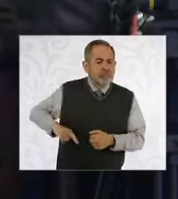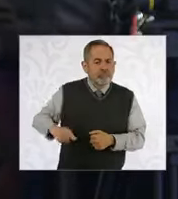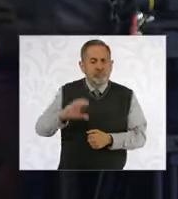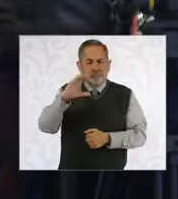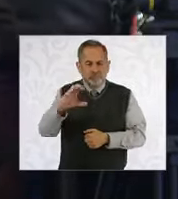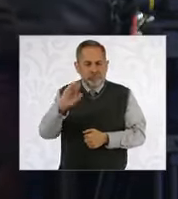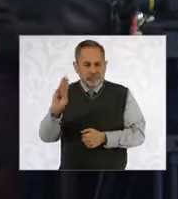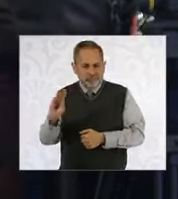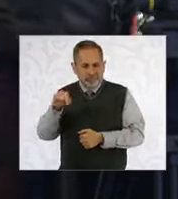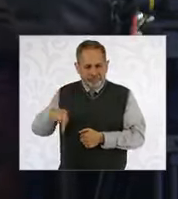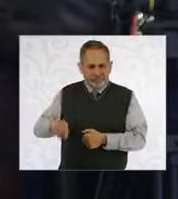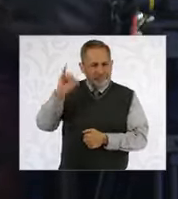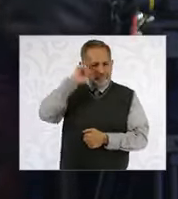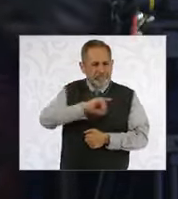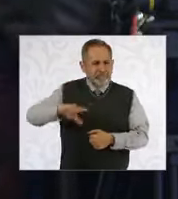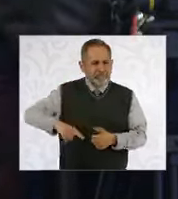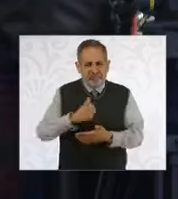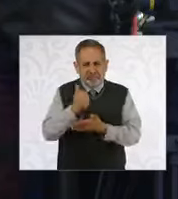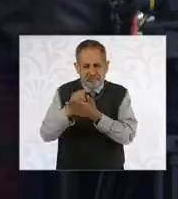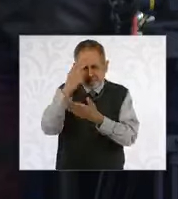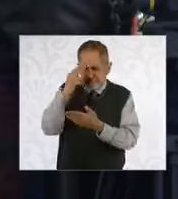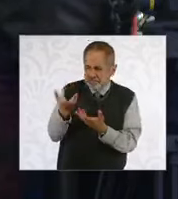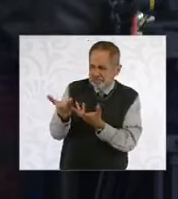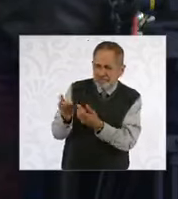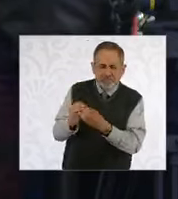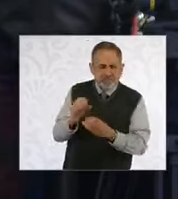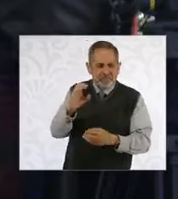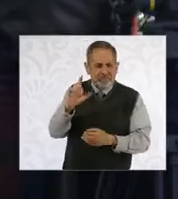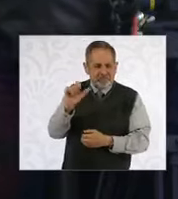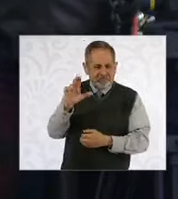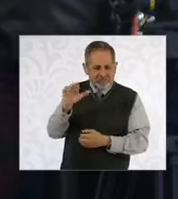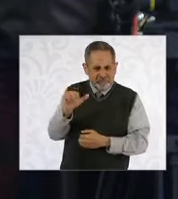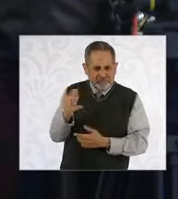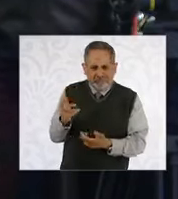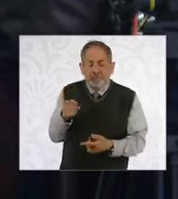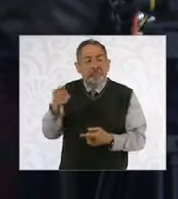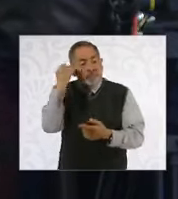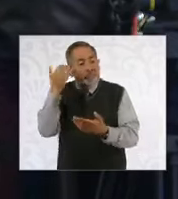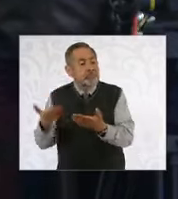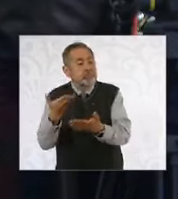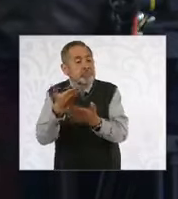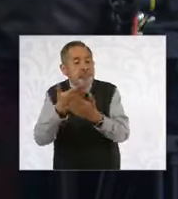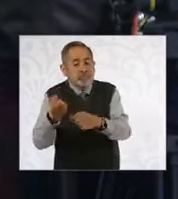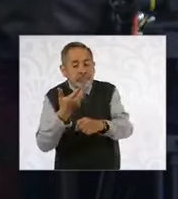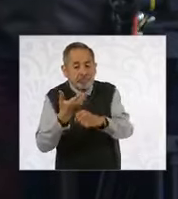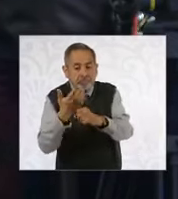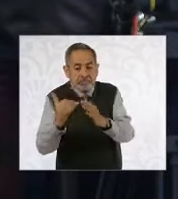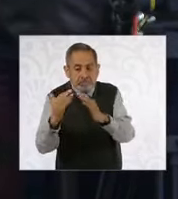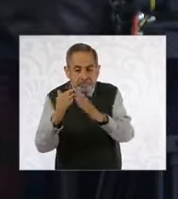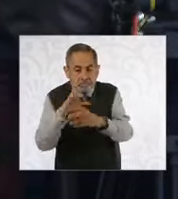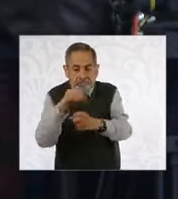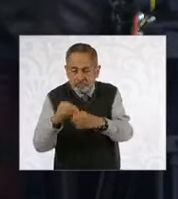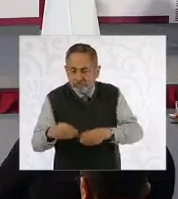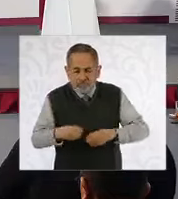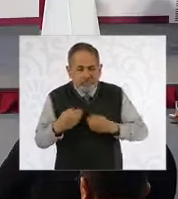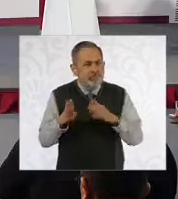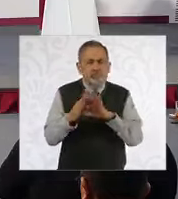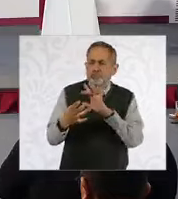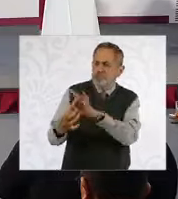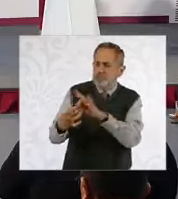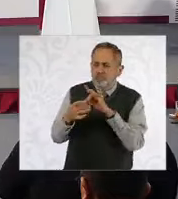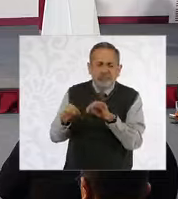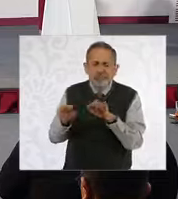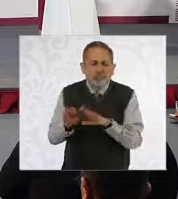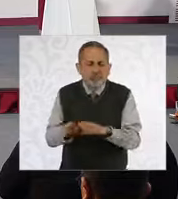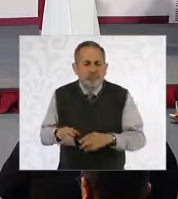ella propuso la creación en su gobierno de la Secretaría de Vivienda? ¿Cómo se va a dar esta cooperación? Y muchas gracias, presidenta.